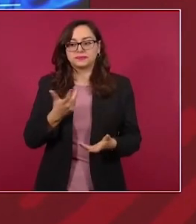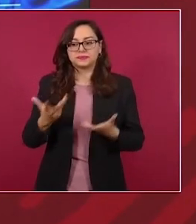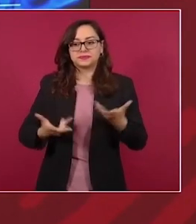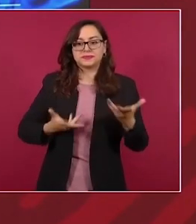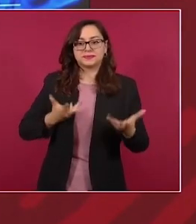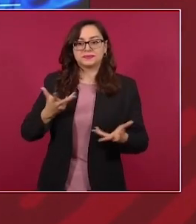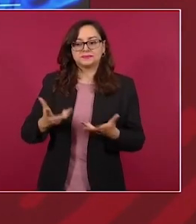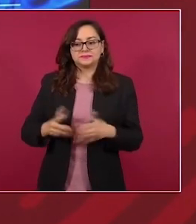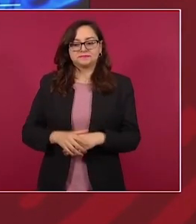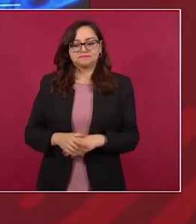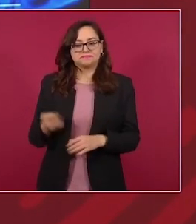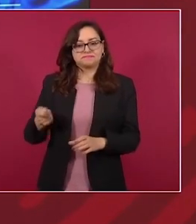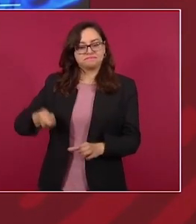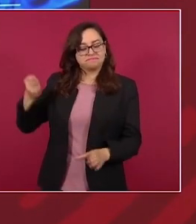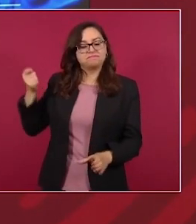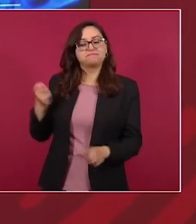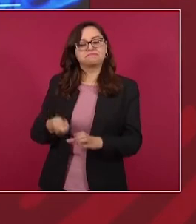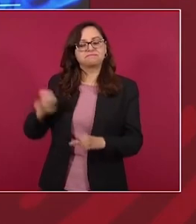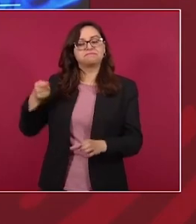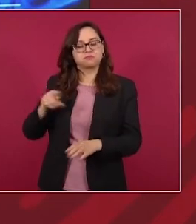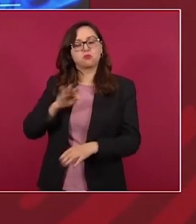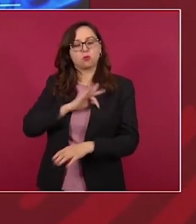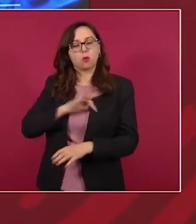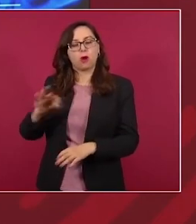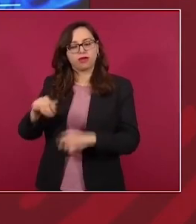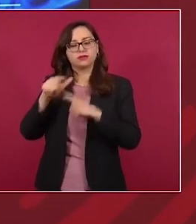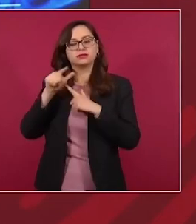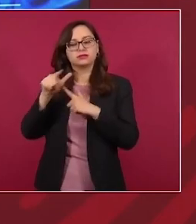los pseudoambientalistas.